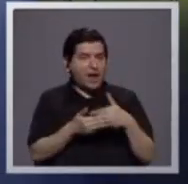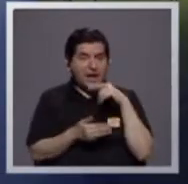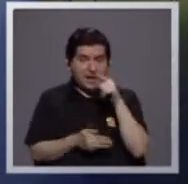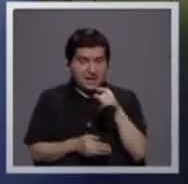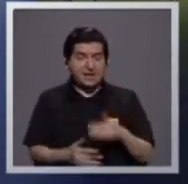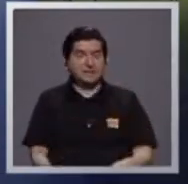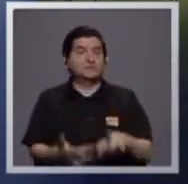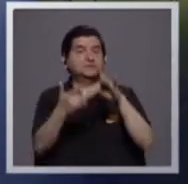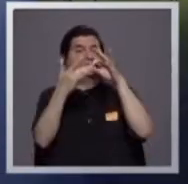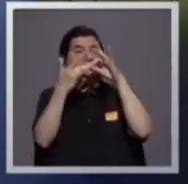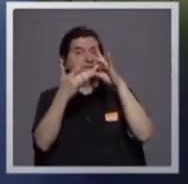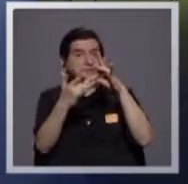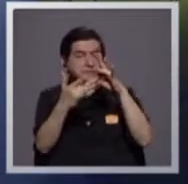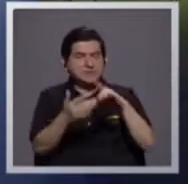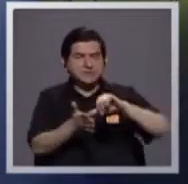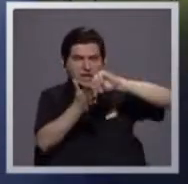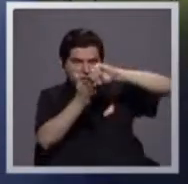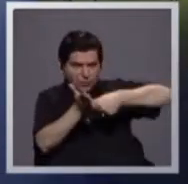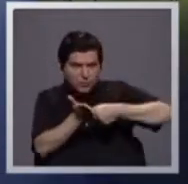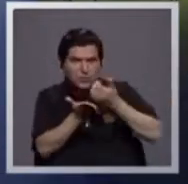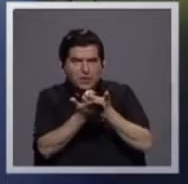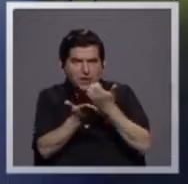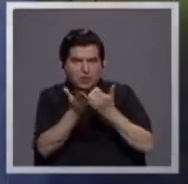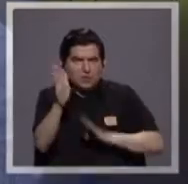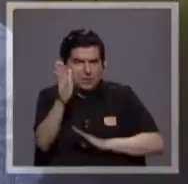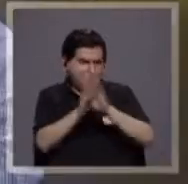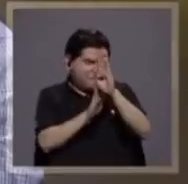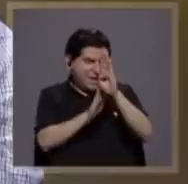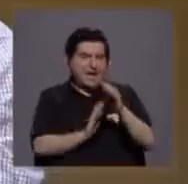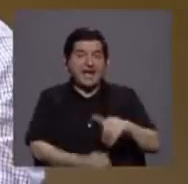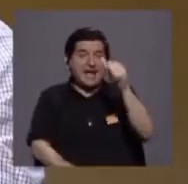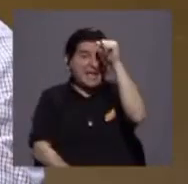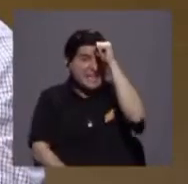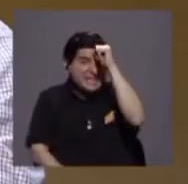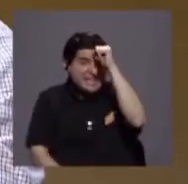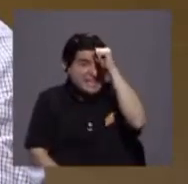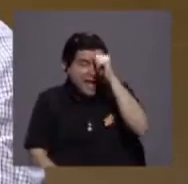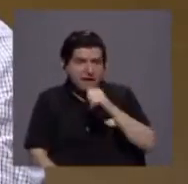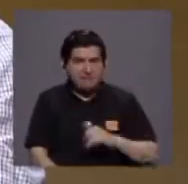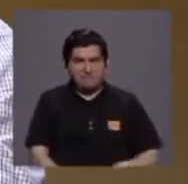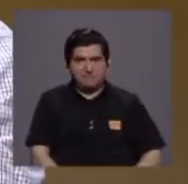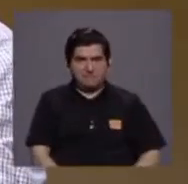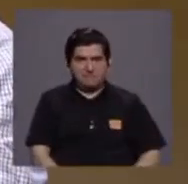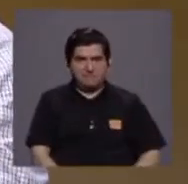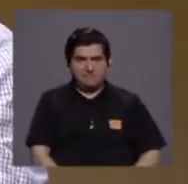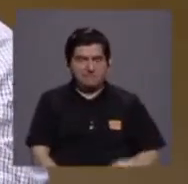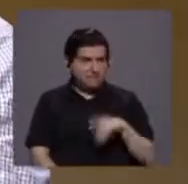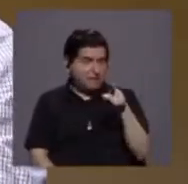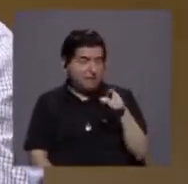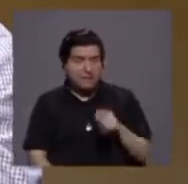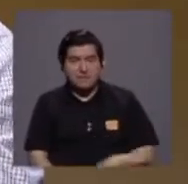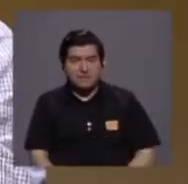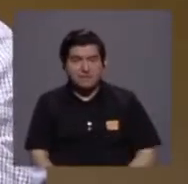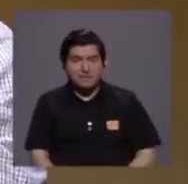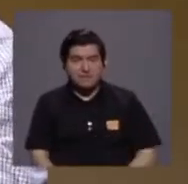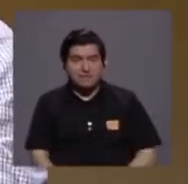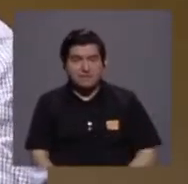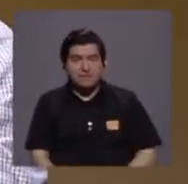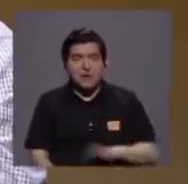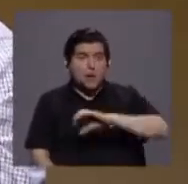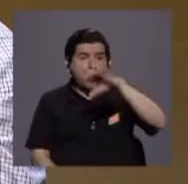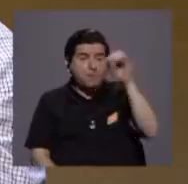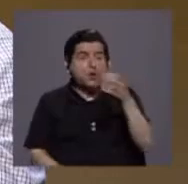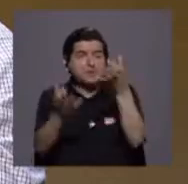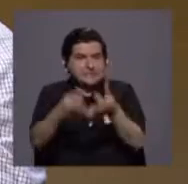sobre todo más acentuado en las economías más desarrolladas. En la India, donde no sé, un porcentaje